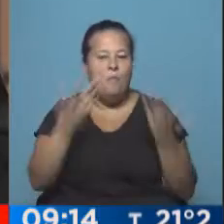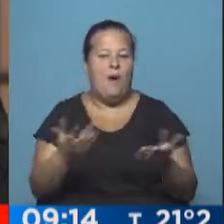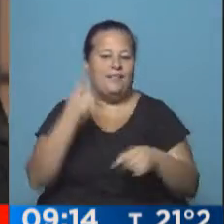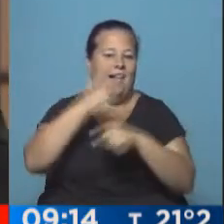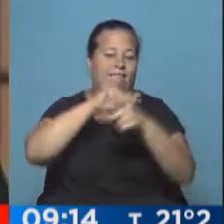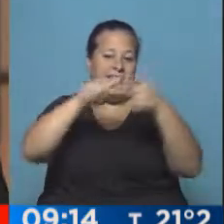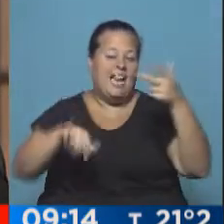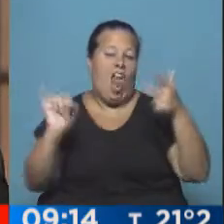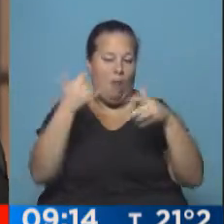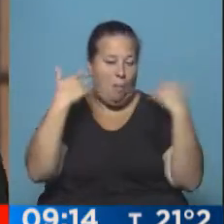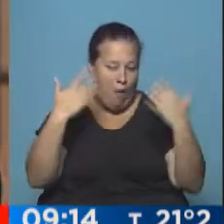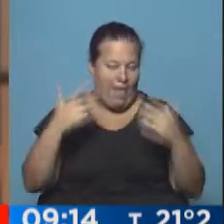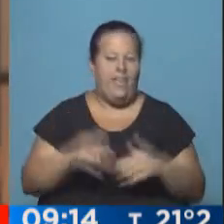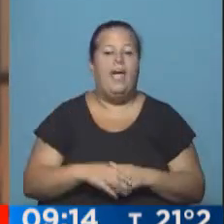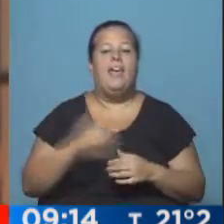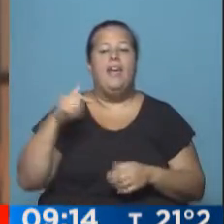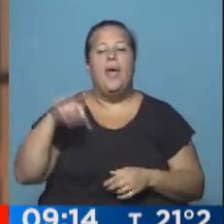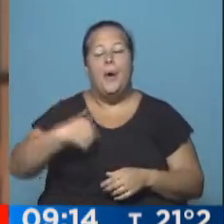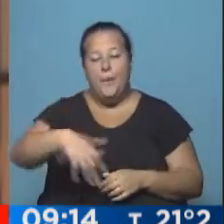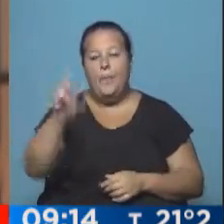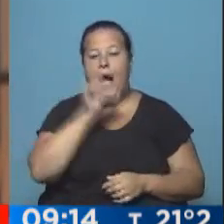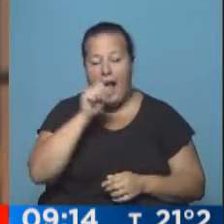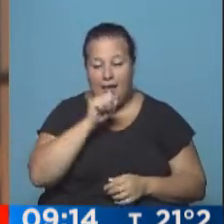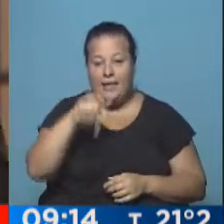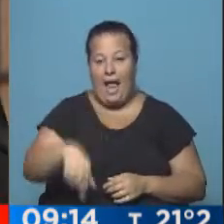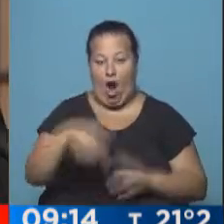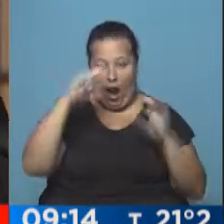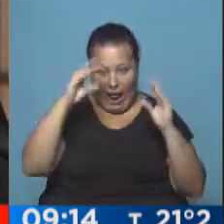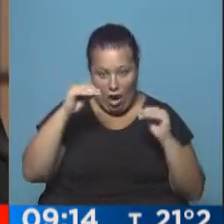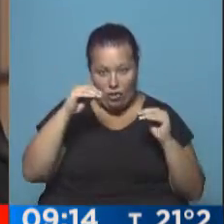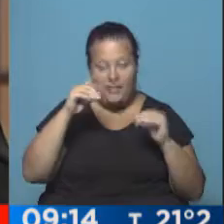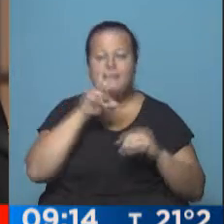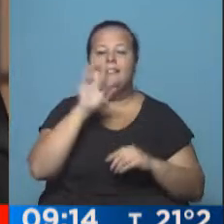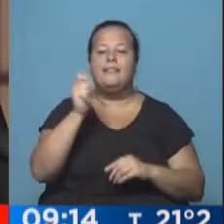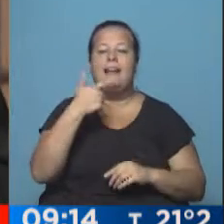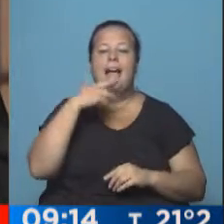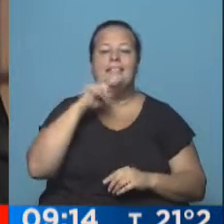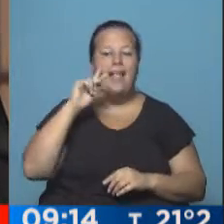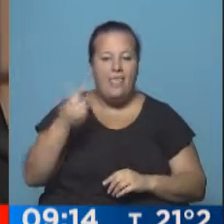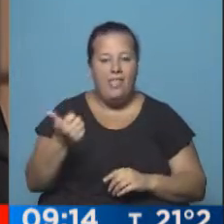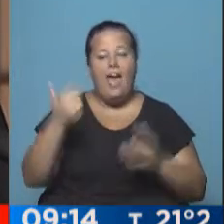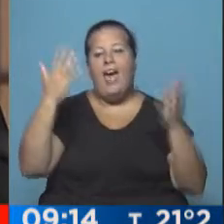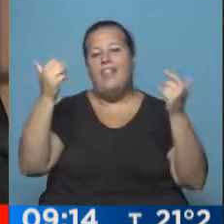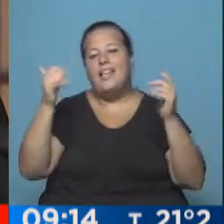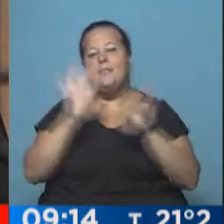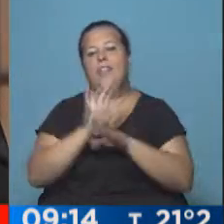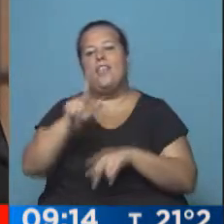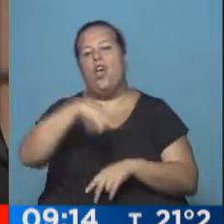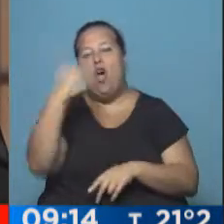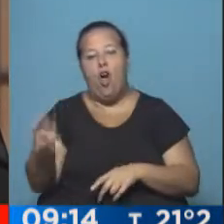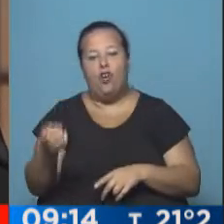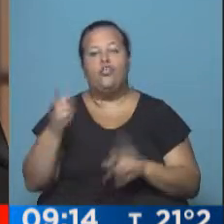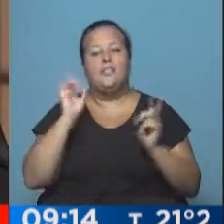podio de las bandas argentinas de reggae va a estar presentándose esta noche en la trastienda despidiendo a otro que